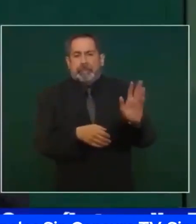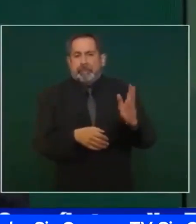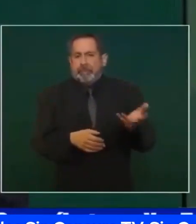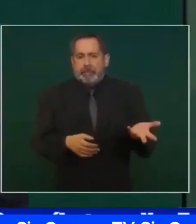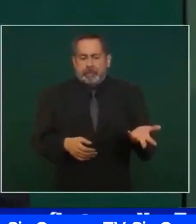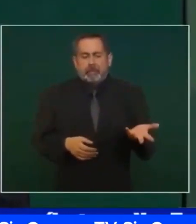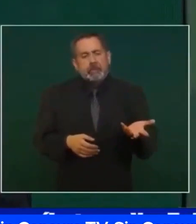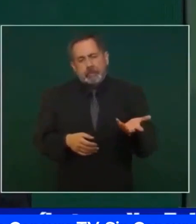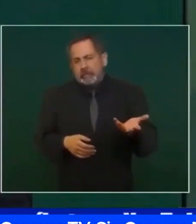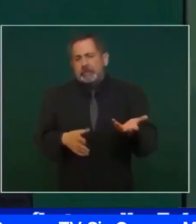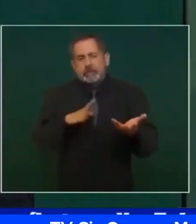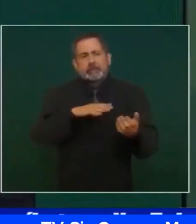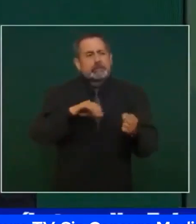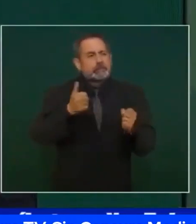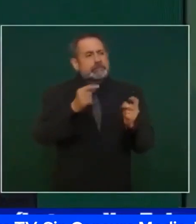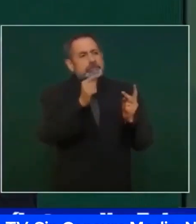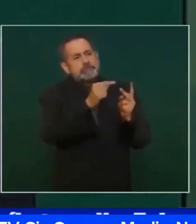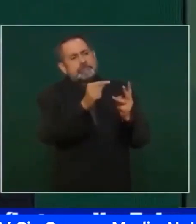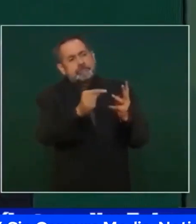Pero así hay otros, pues.